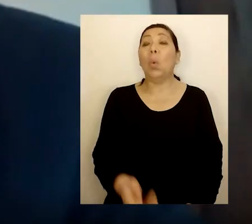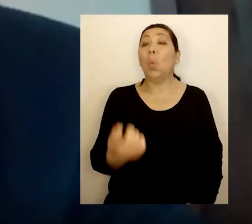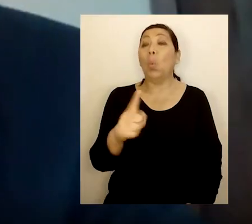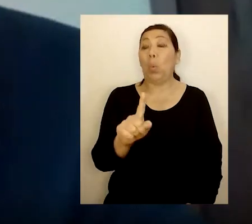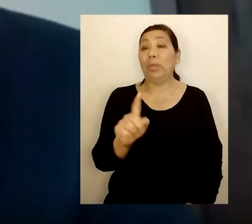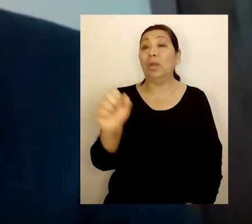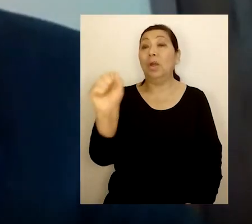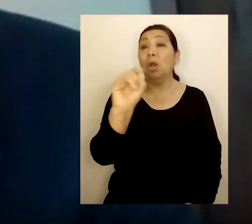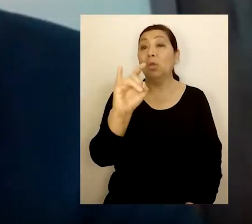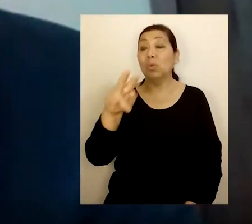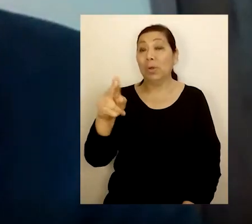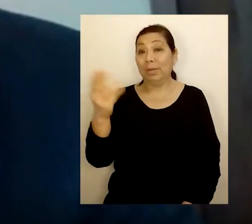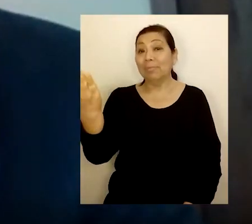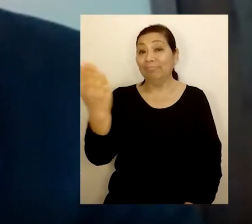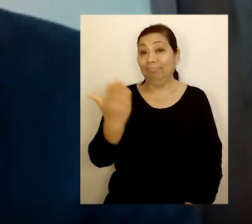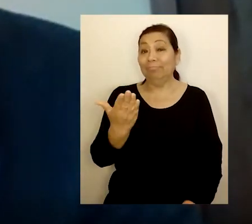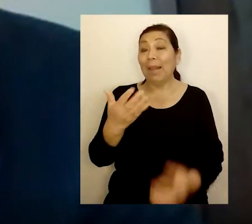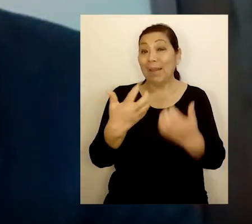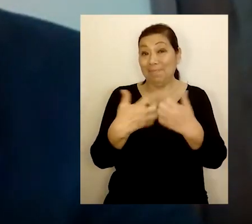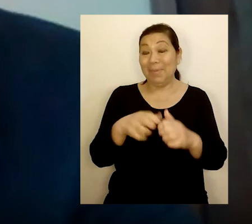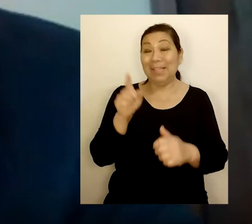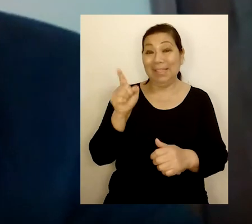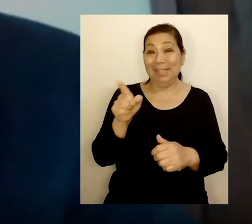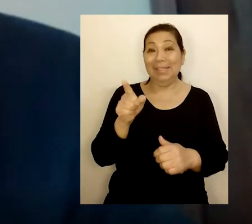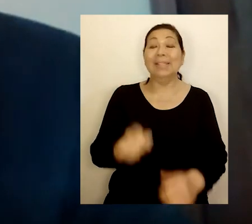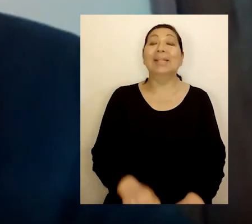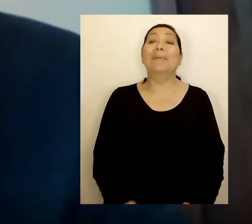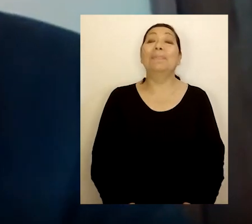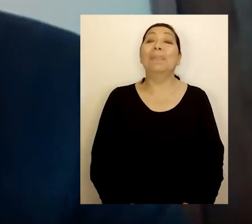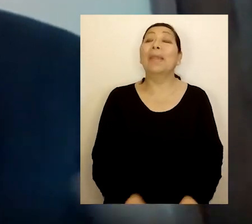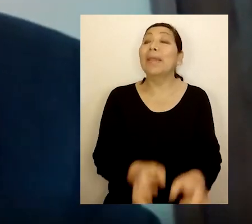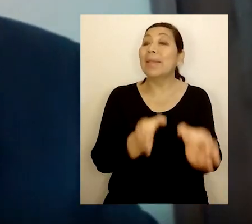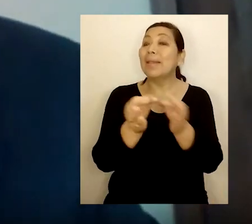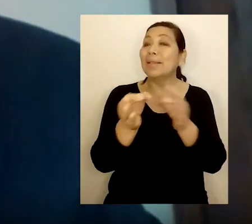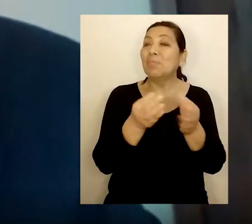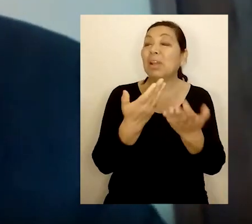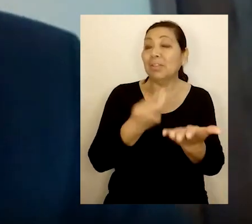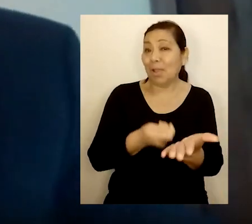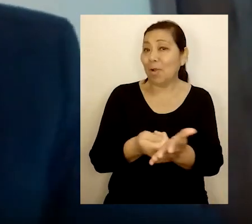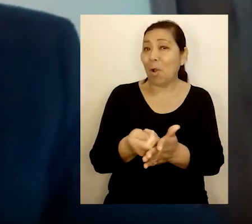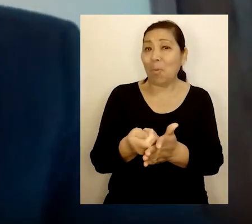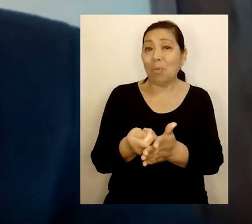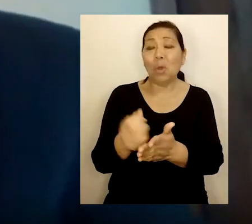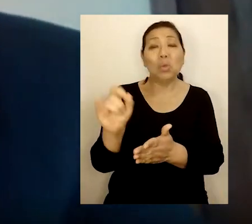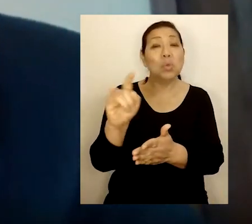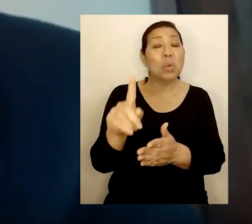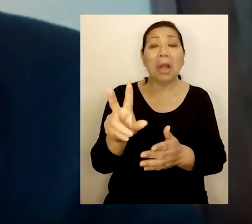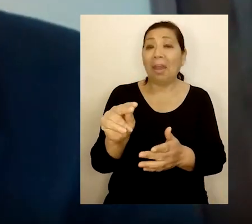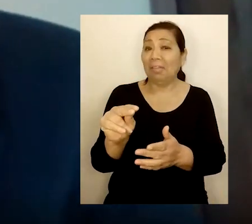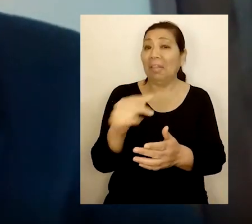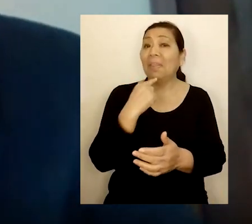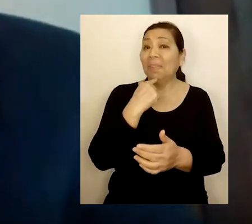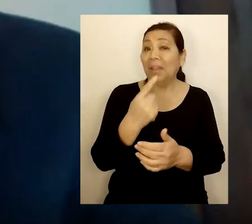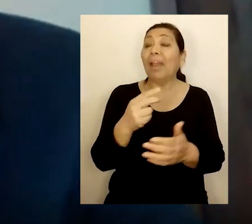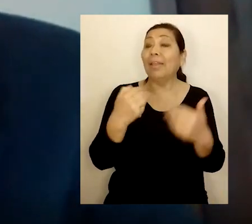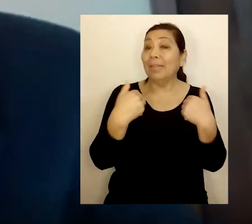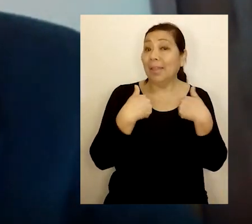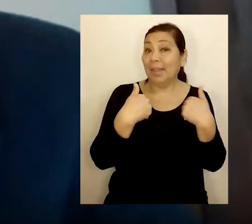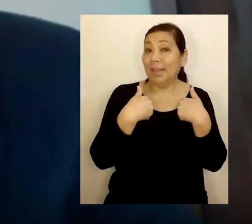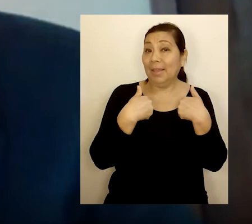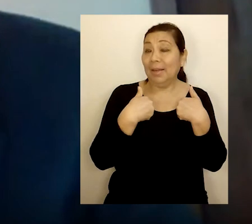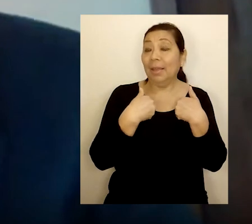Cuando SUNAT le requirió a la empresa que explique estas compras, SUNAT le dijo, tienes